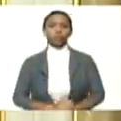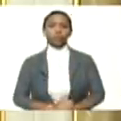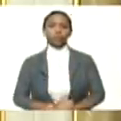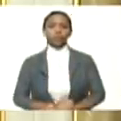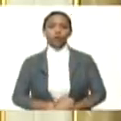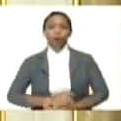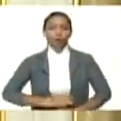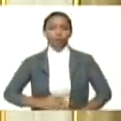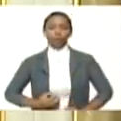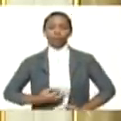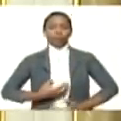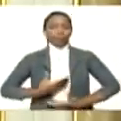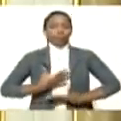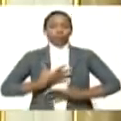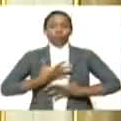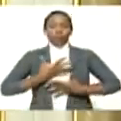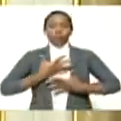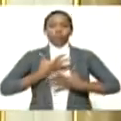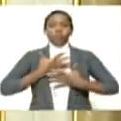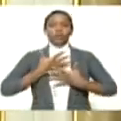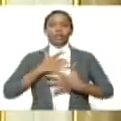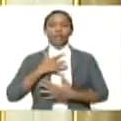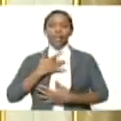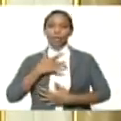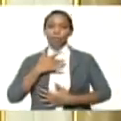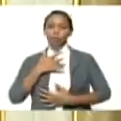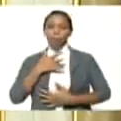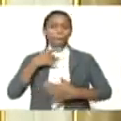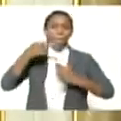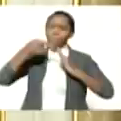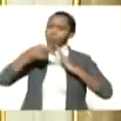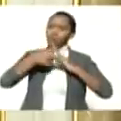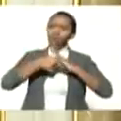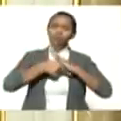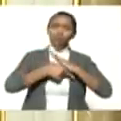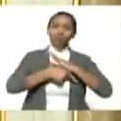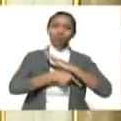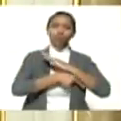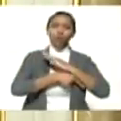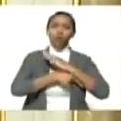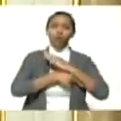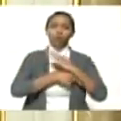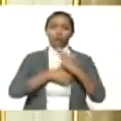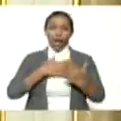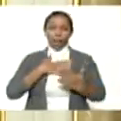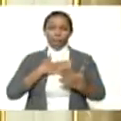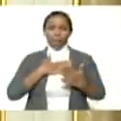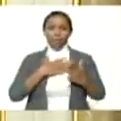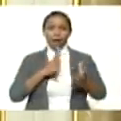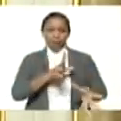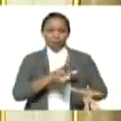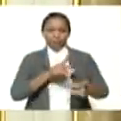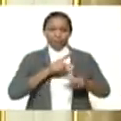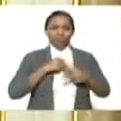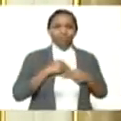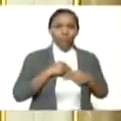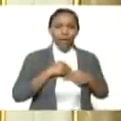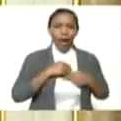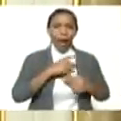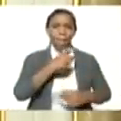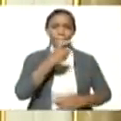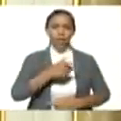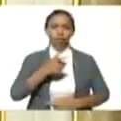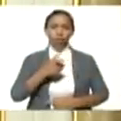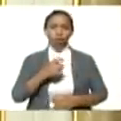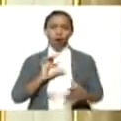nos llena del sentimiento más profundo de apego por las personas.